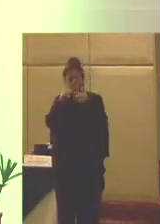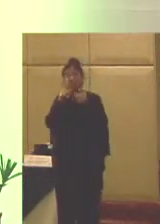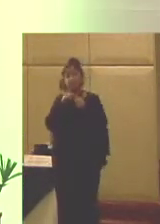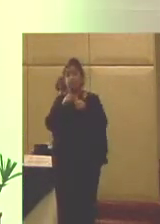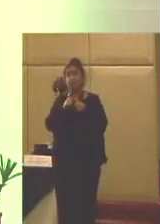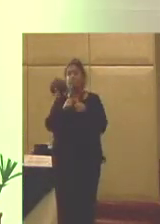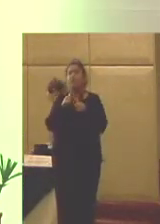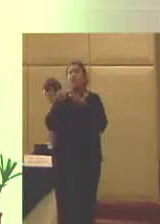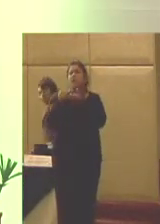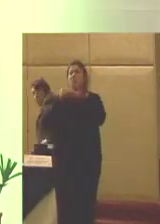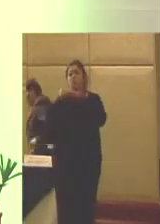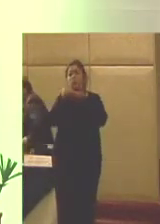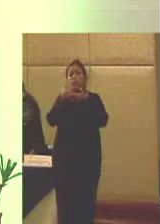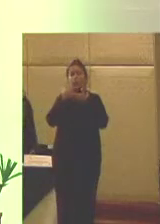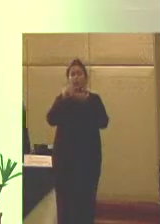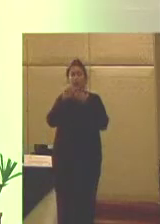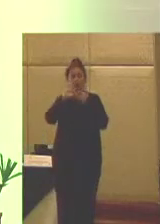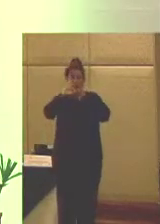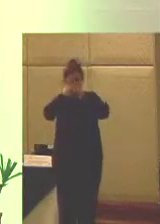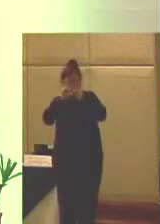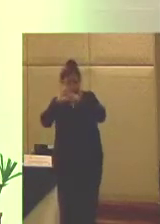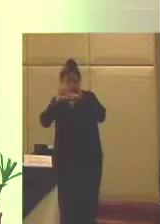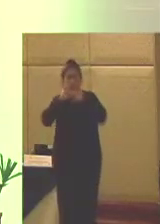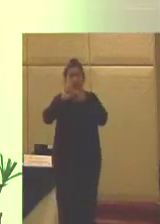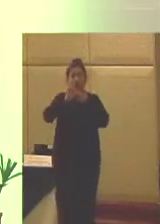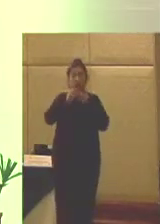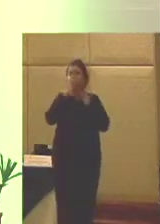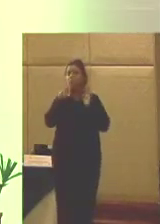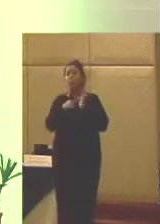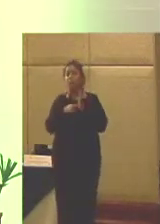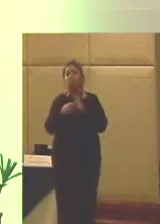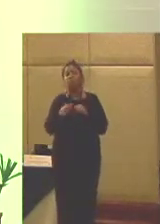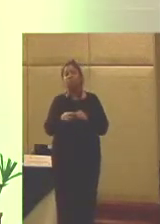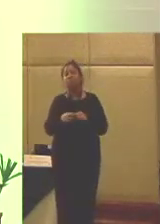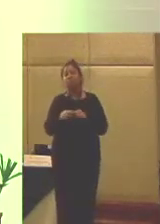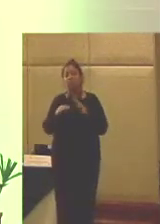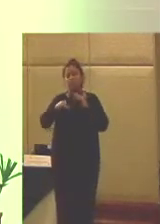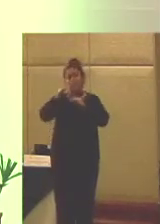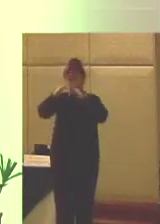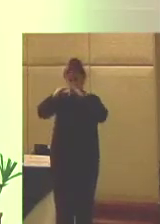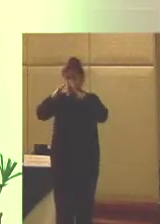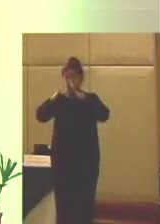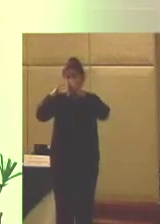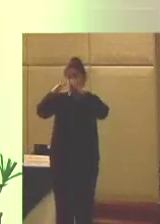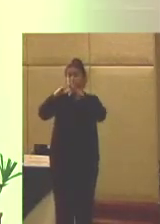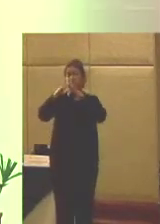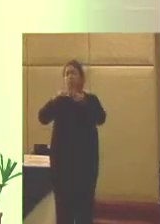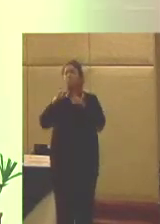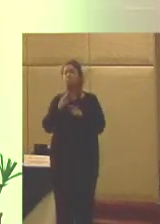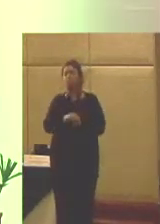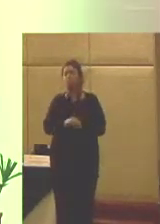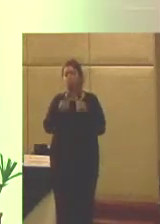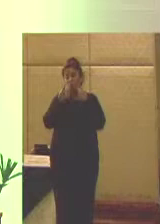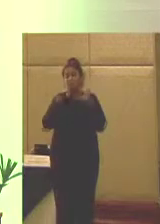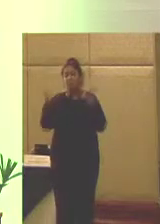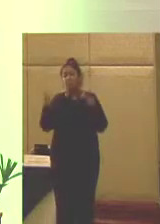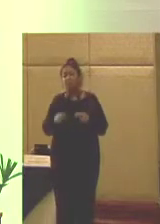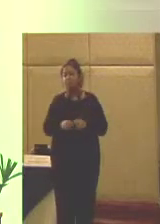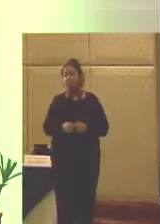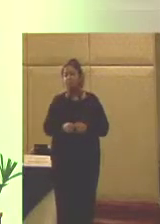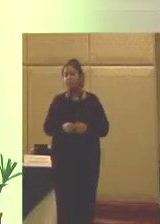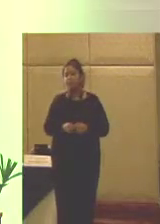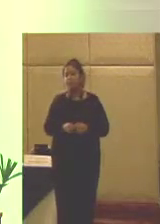reconstrucción, específicamente con la infraestructura pública que es dañada por el desastre. En ese sentido, además el